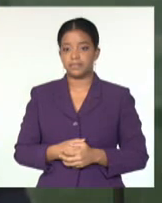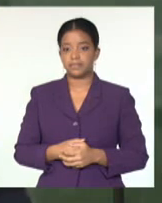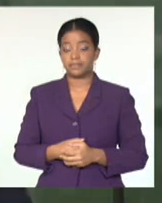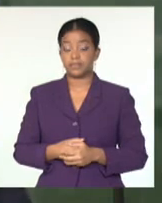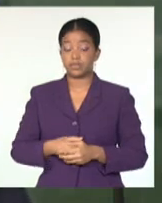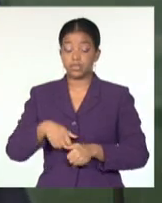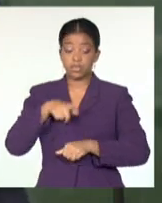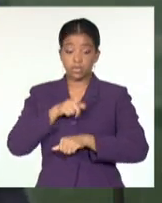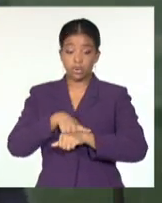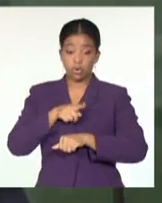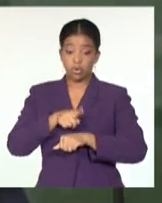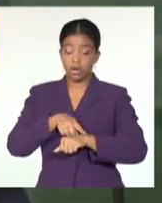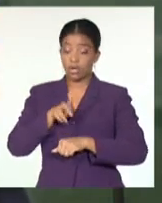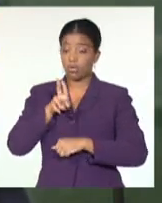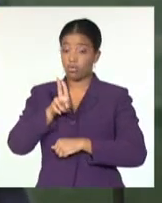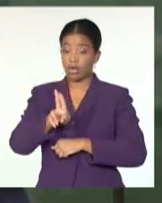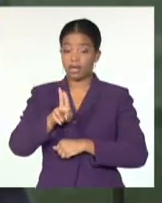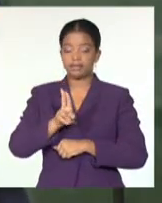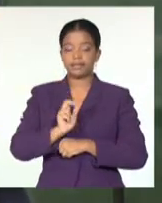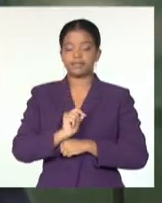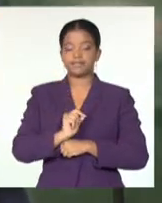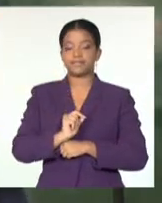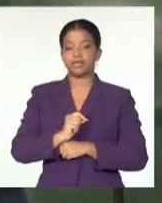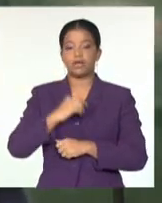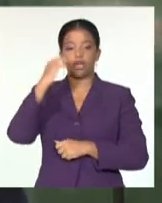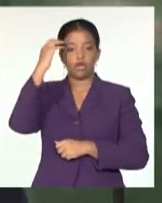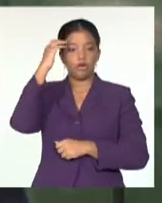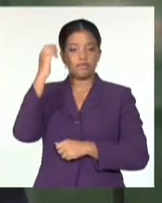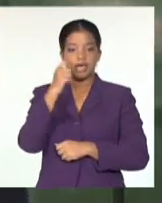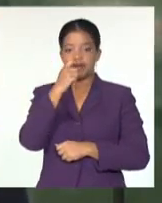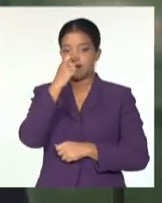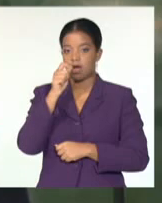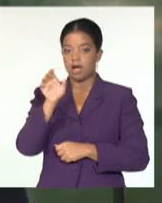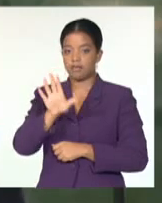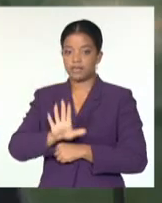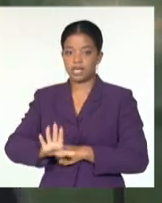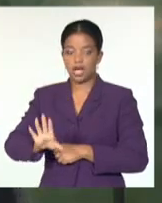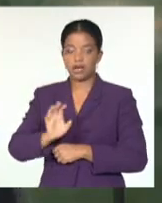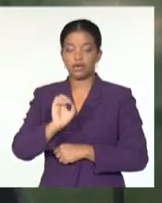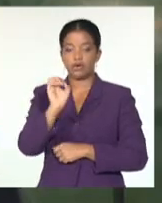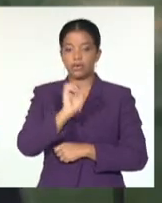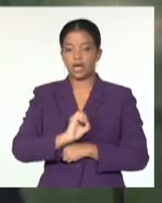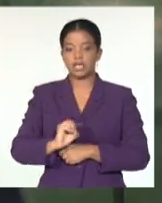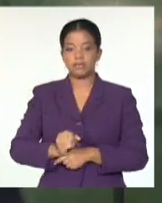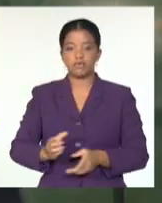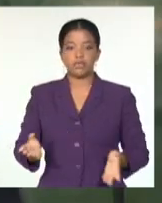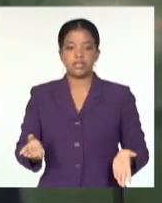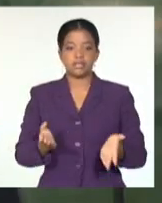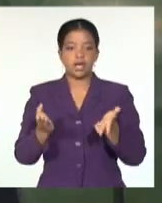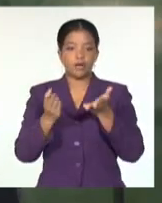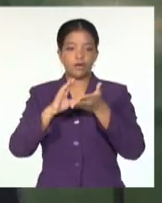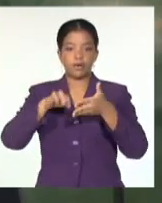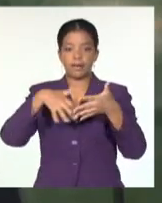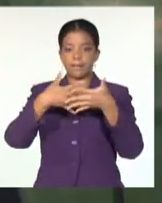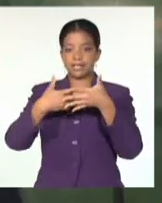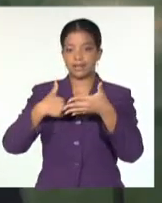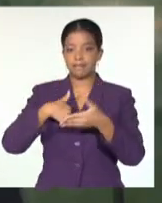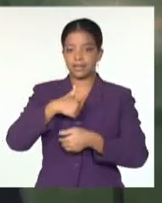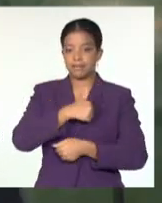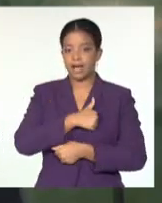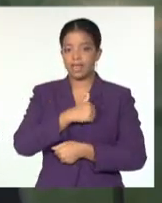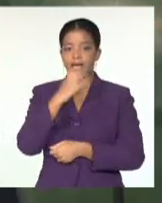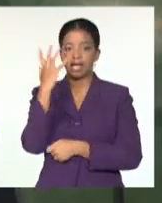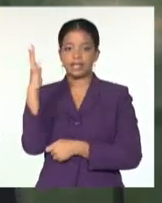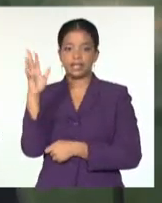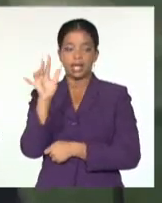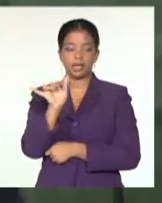partenariados entre los gobiernos africanos, los organismos de desarrollo y los sectores privados extranjeros y locales se vean